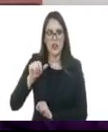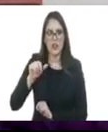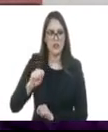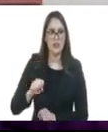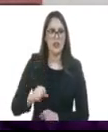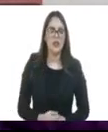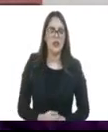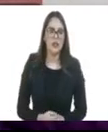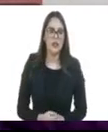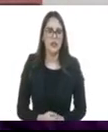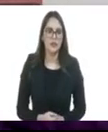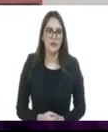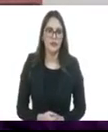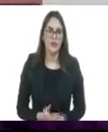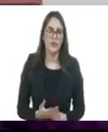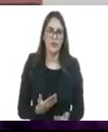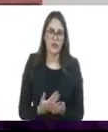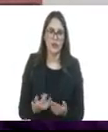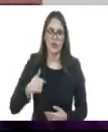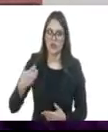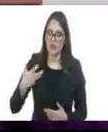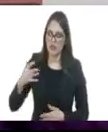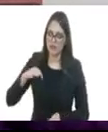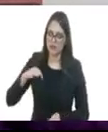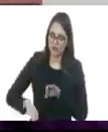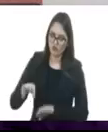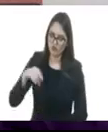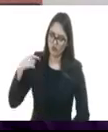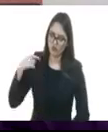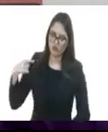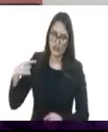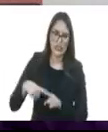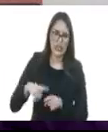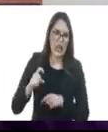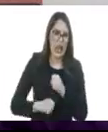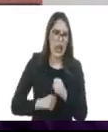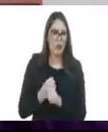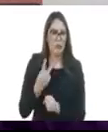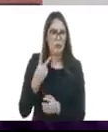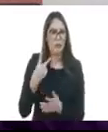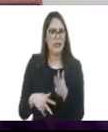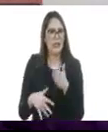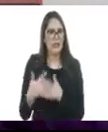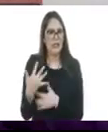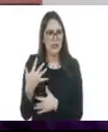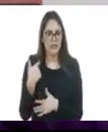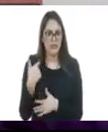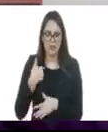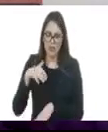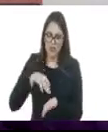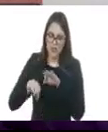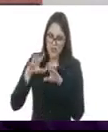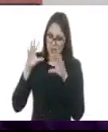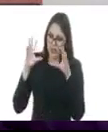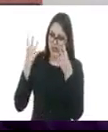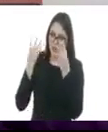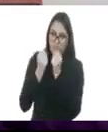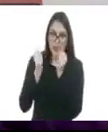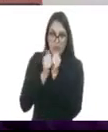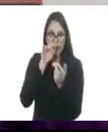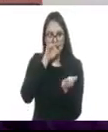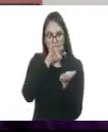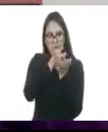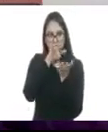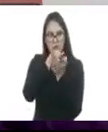hemos estado trabajando desde 2015 con mujeres, ¿no? Con temas respecto a